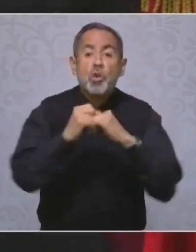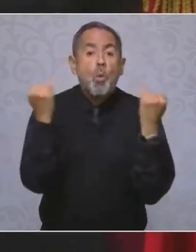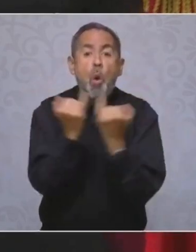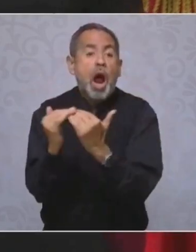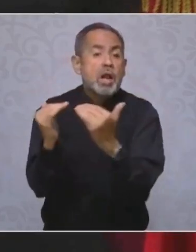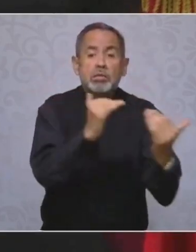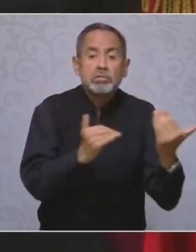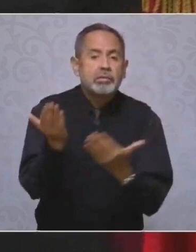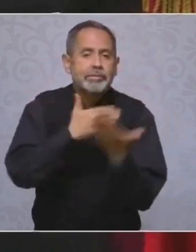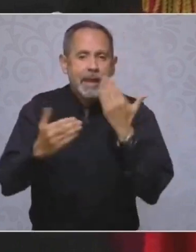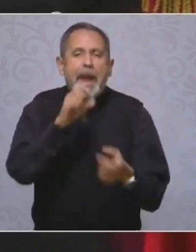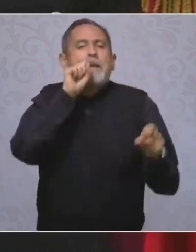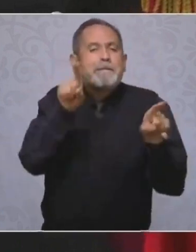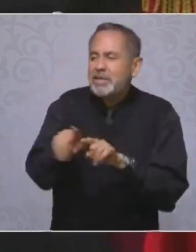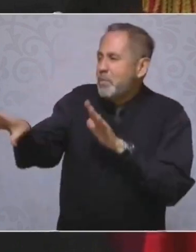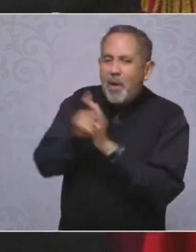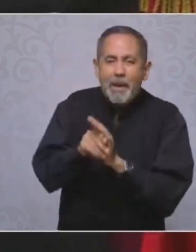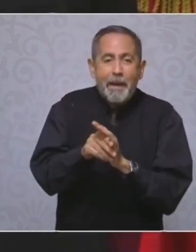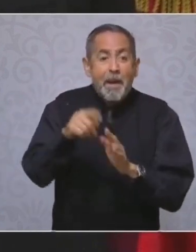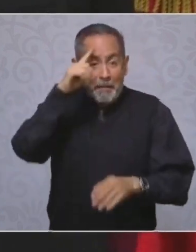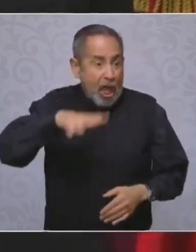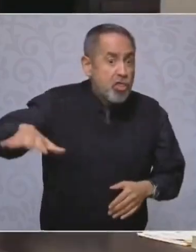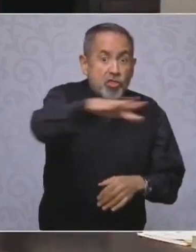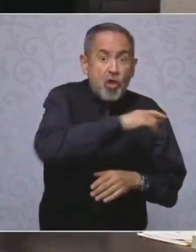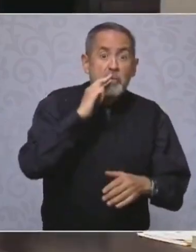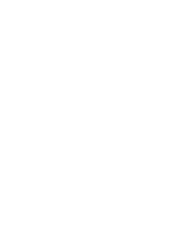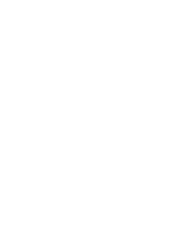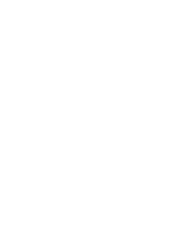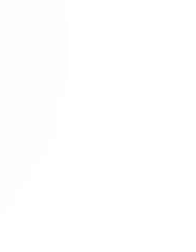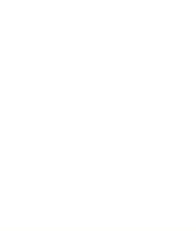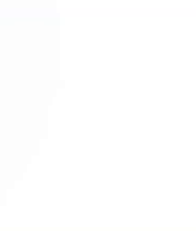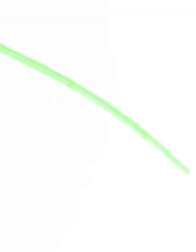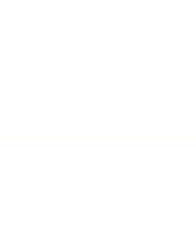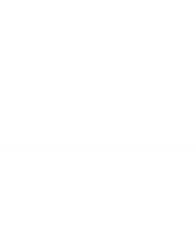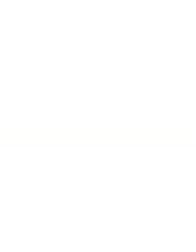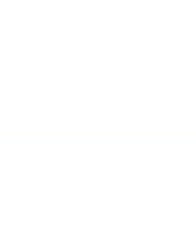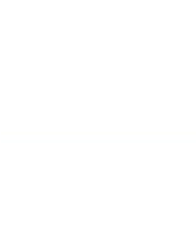Por el bien de todos, primero los pobres.